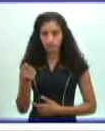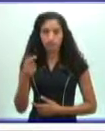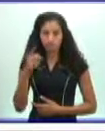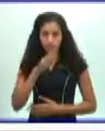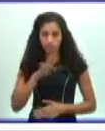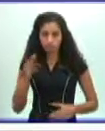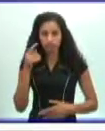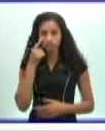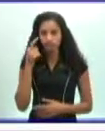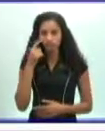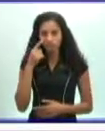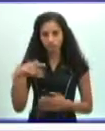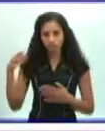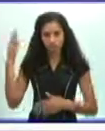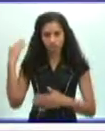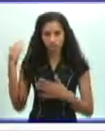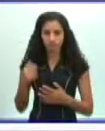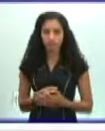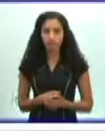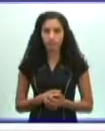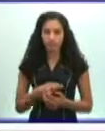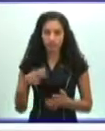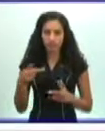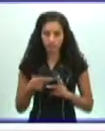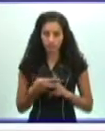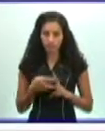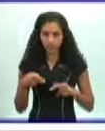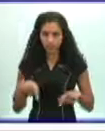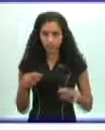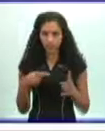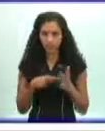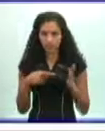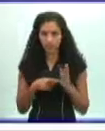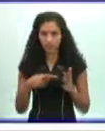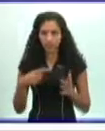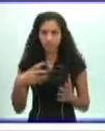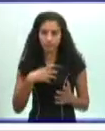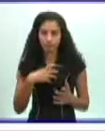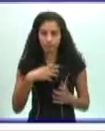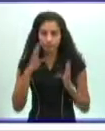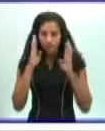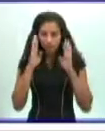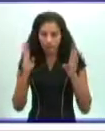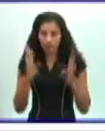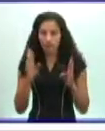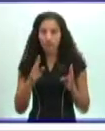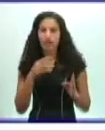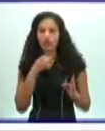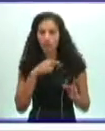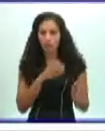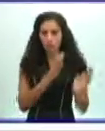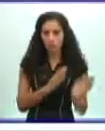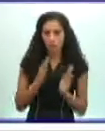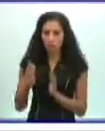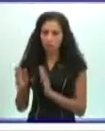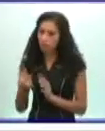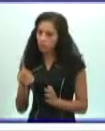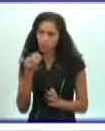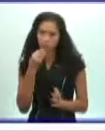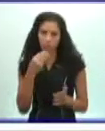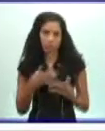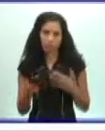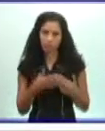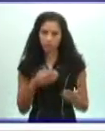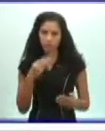para multiplicar, tienes que tener en cuenta que el orden de los factores no alterará el producto. Y